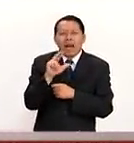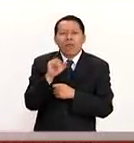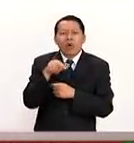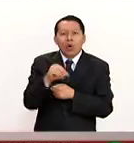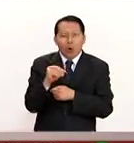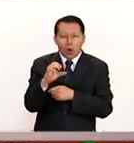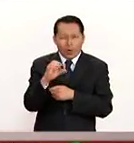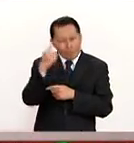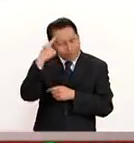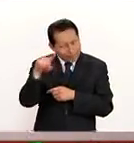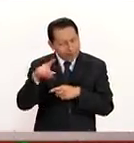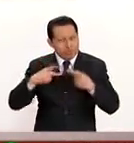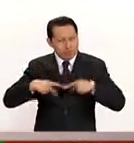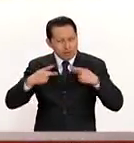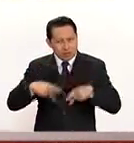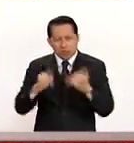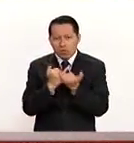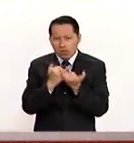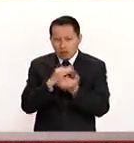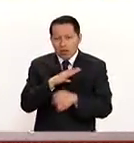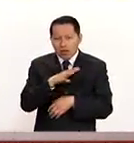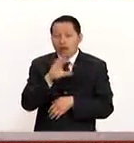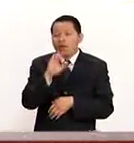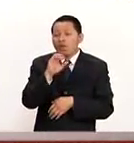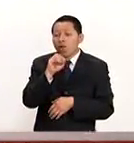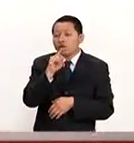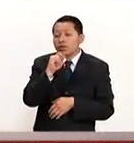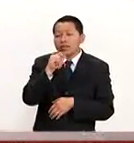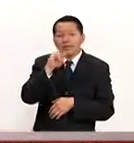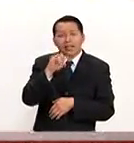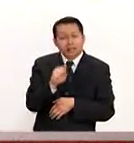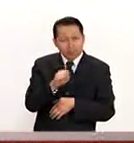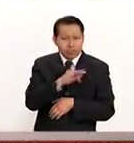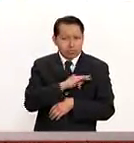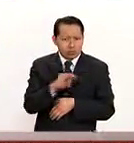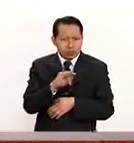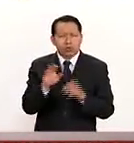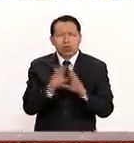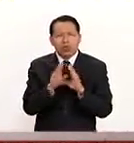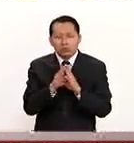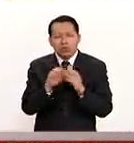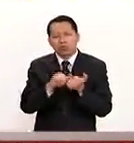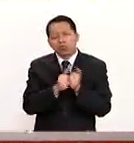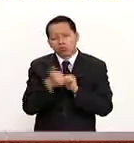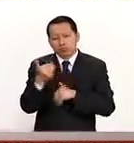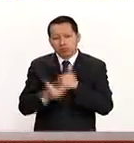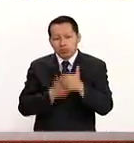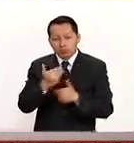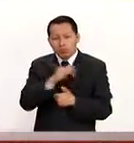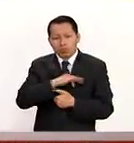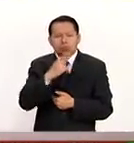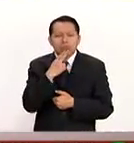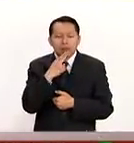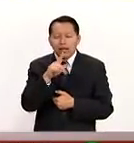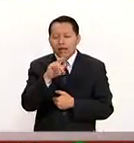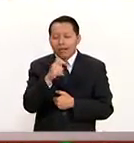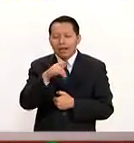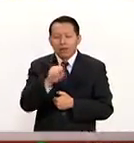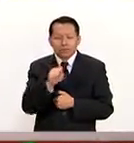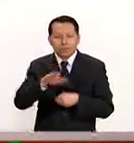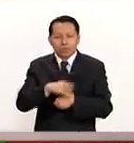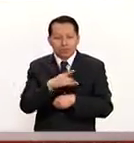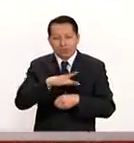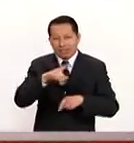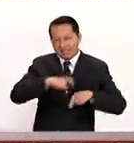ejemplo, enseñar la fotosíntesis para los niveles más bajos a través, por ejemplo, del uso de legos, que luego la química y los símbolos se